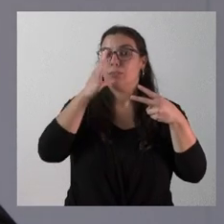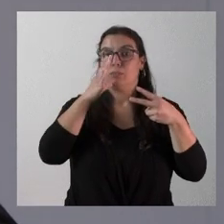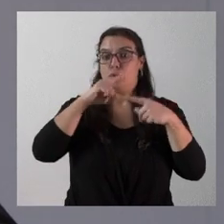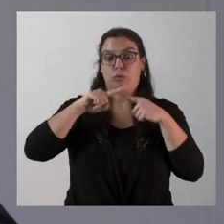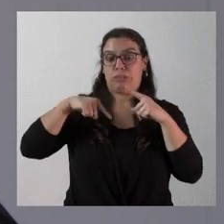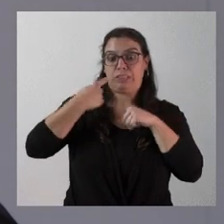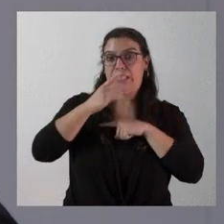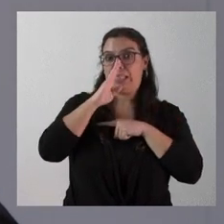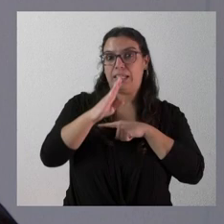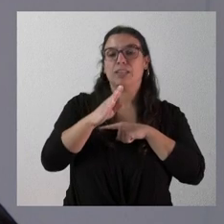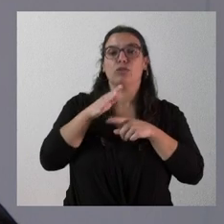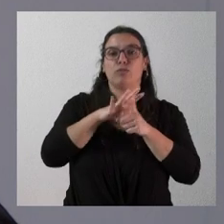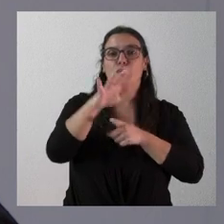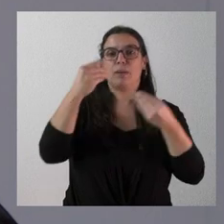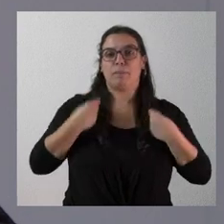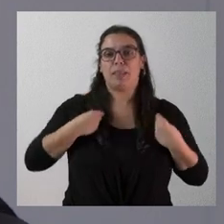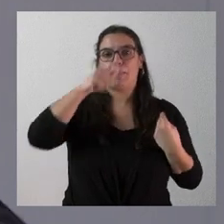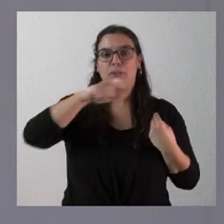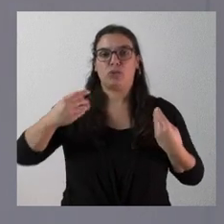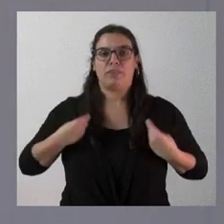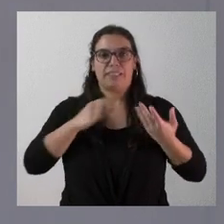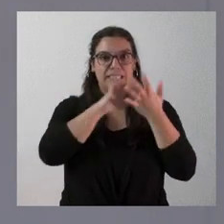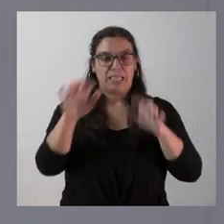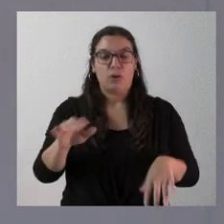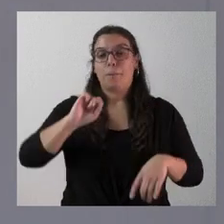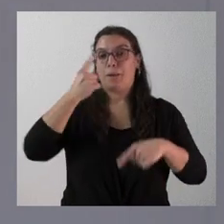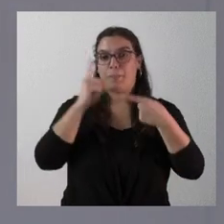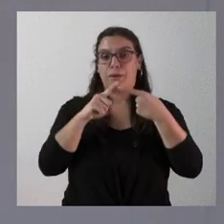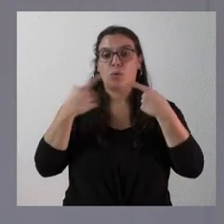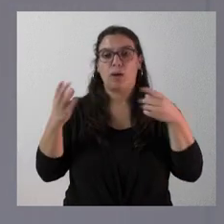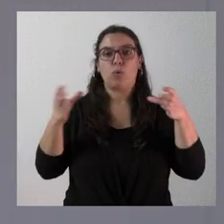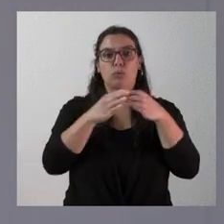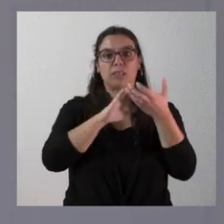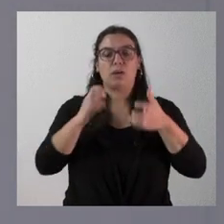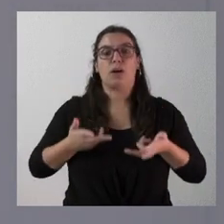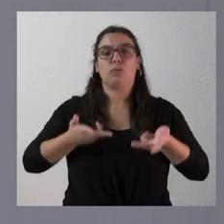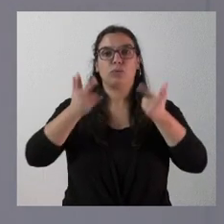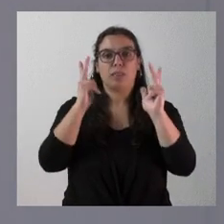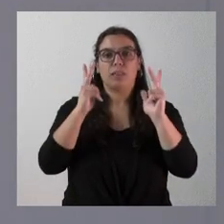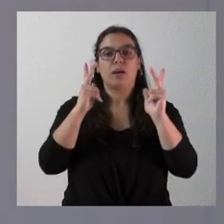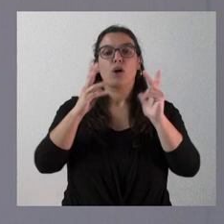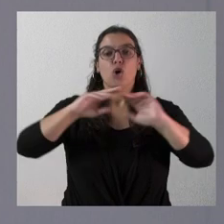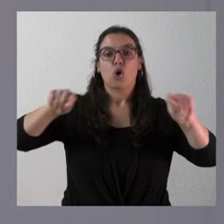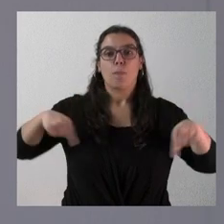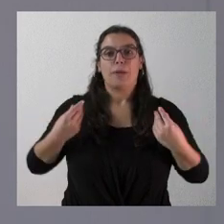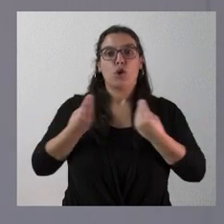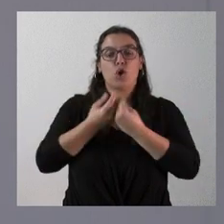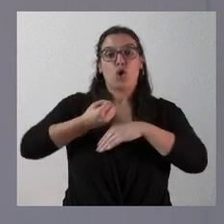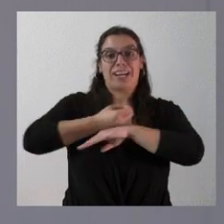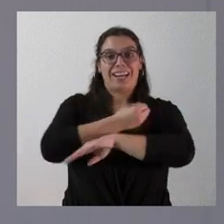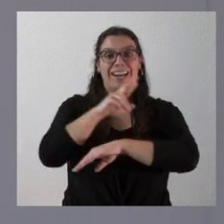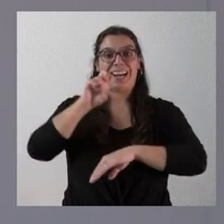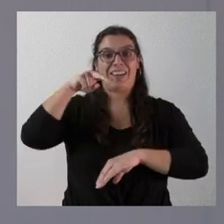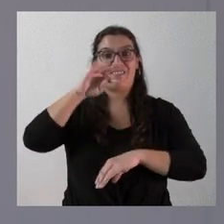la vida de las personas de Castilla y león el primero es que la junta autorizado la formalización de un convenio con renfe que